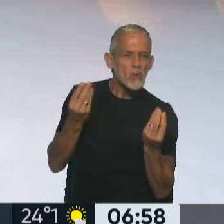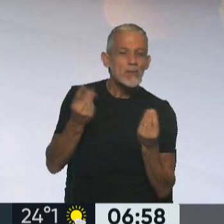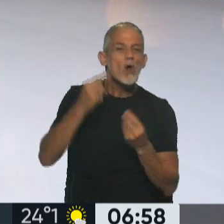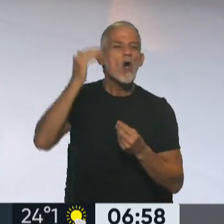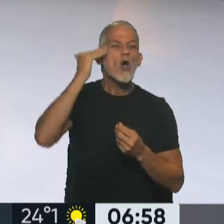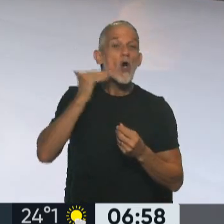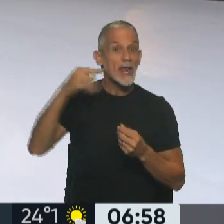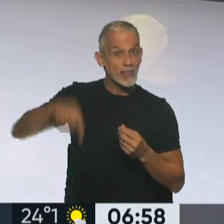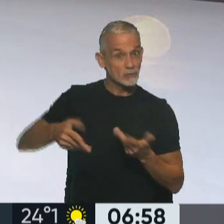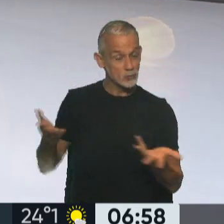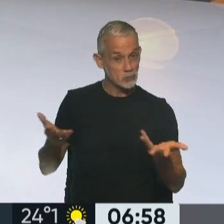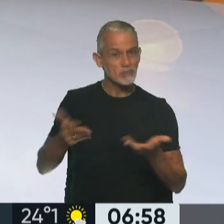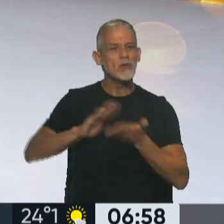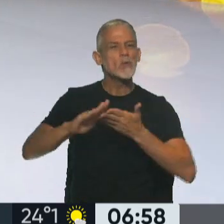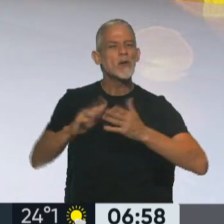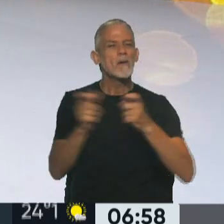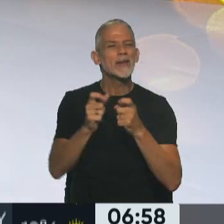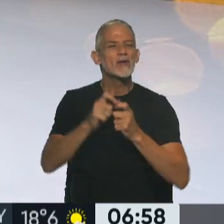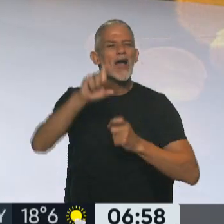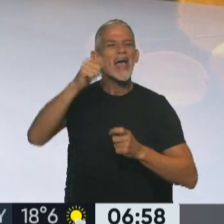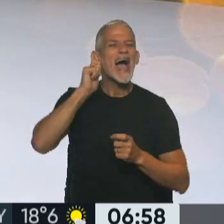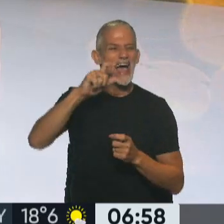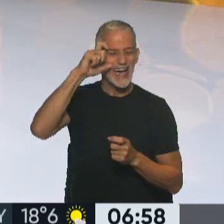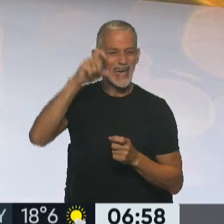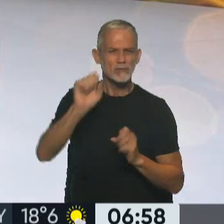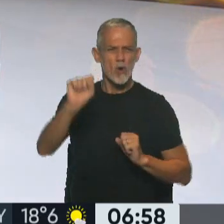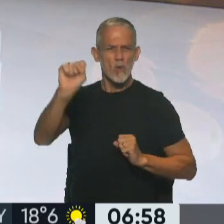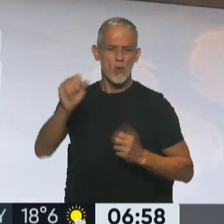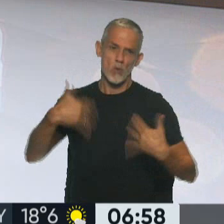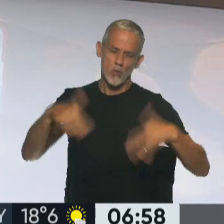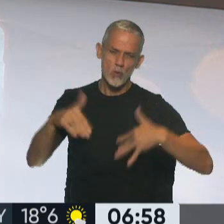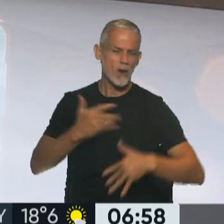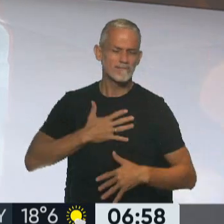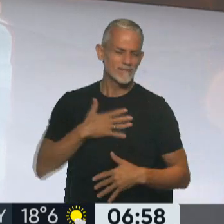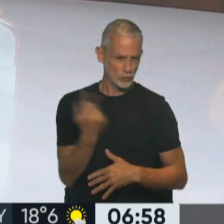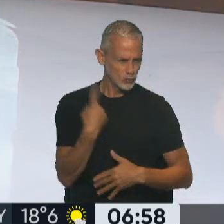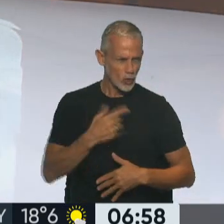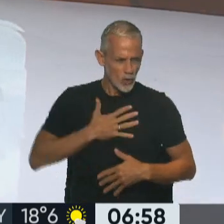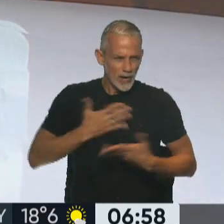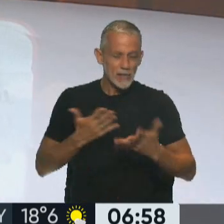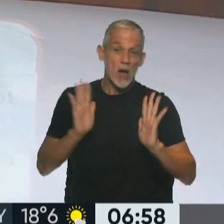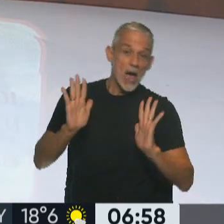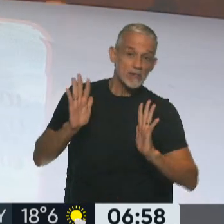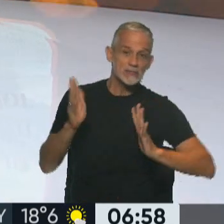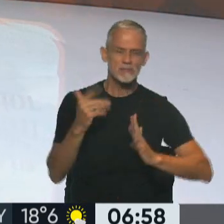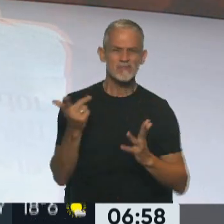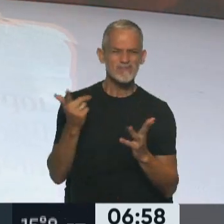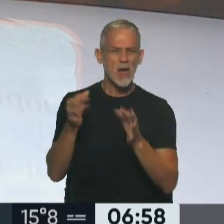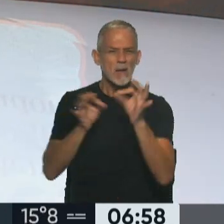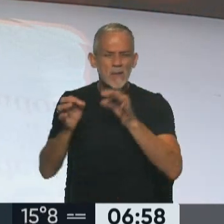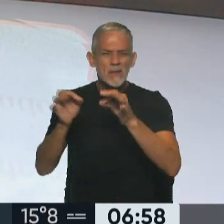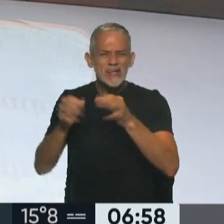Corea del Sur y nueva película de Nicolas Cage, ese héroe de acción que supimos querer y que por momentos parece no elegir buenos proyectos.